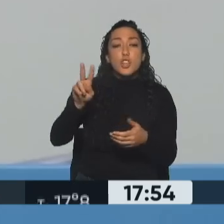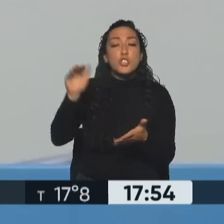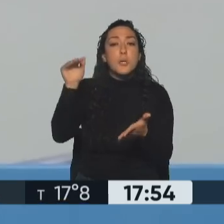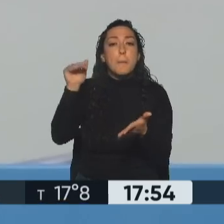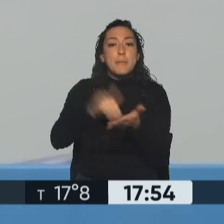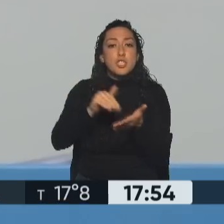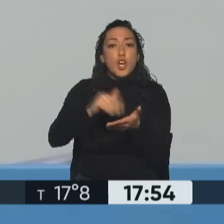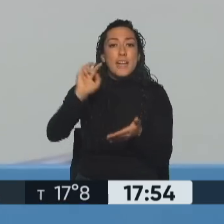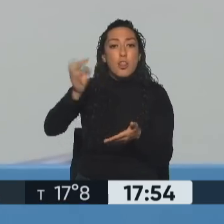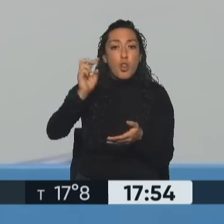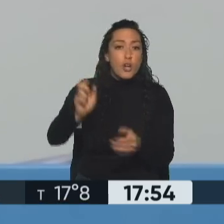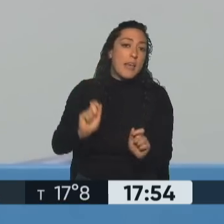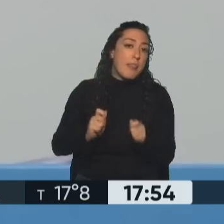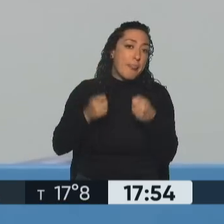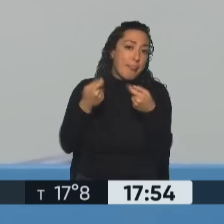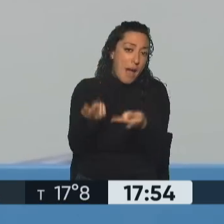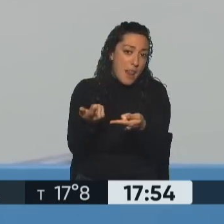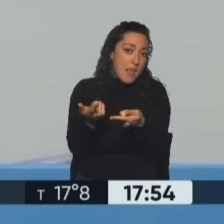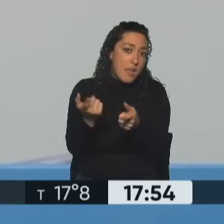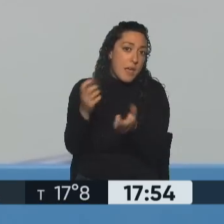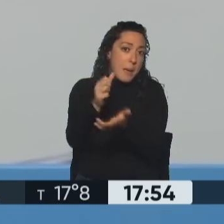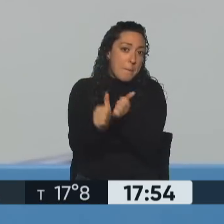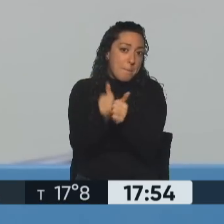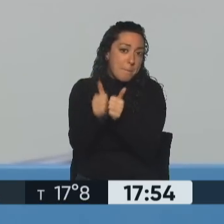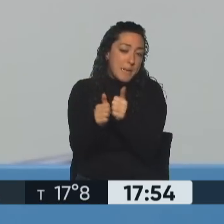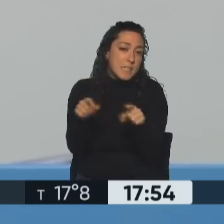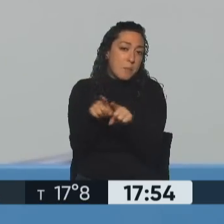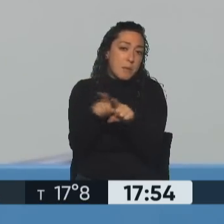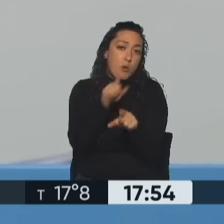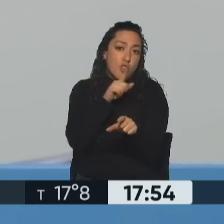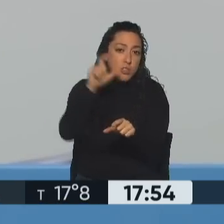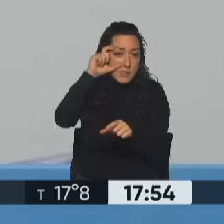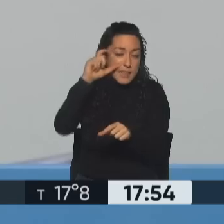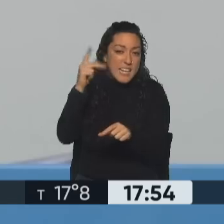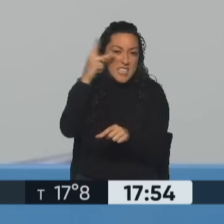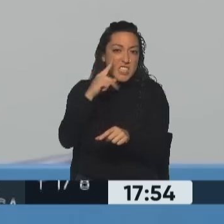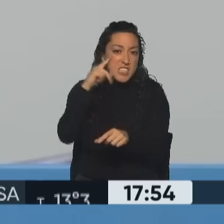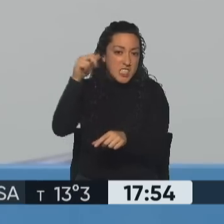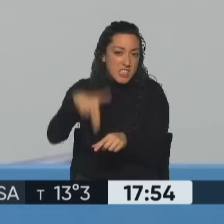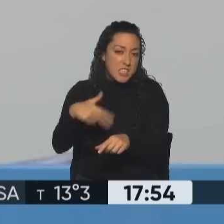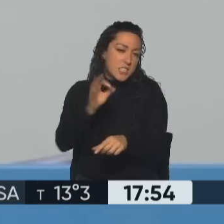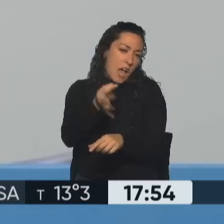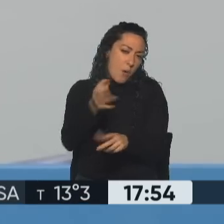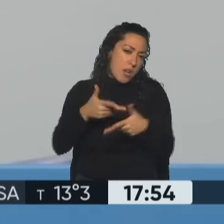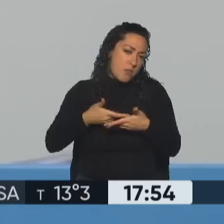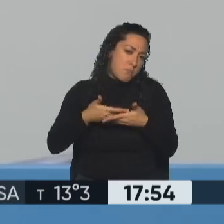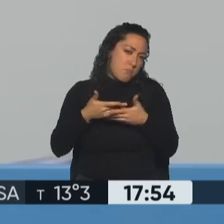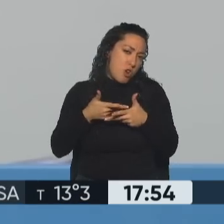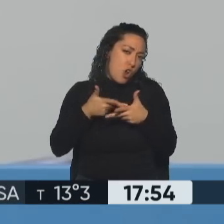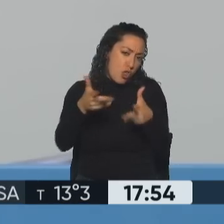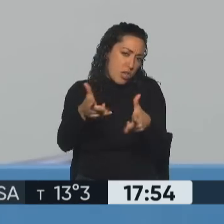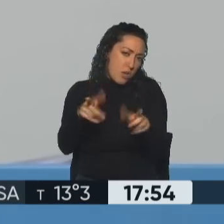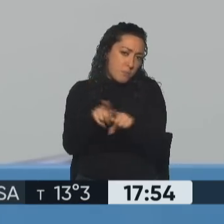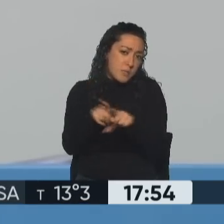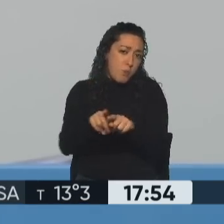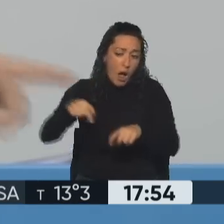dólares a una empresa como Techin, eso lo voy a decir públicamente porque ya todos saben que Techin es la que tiene que hacer los caños, que los hacen acá